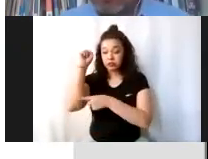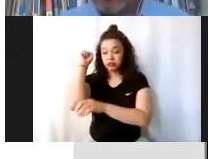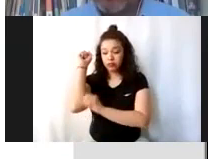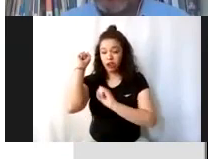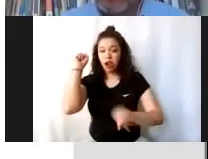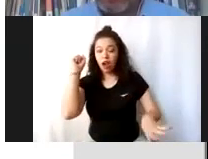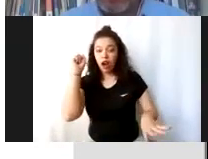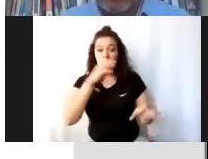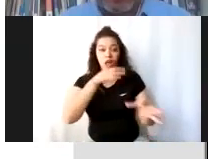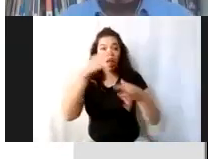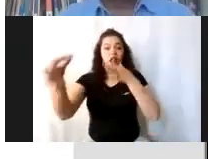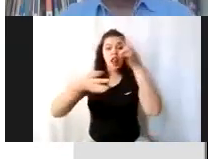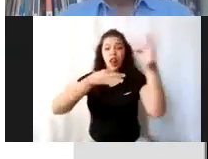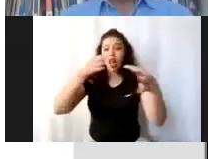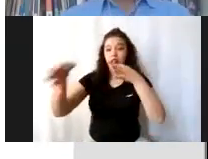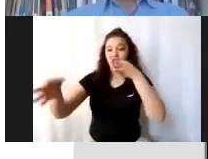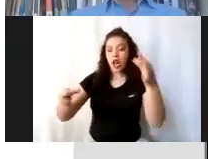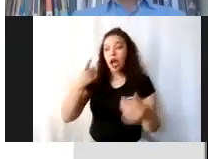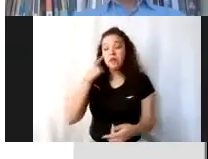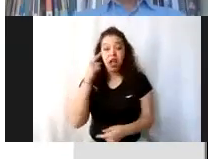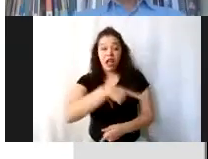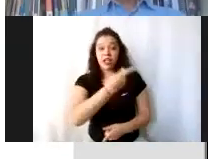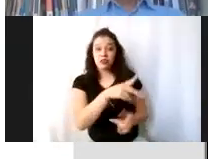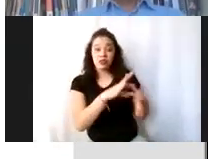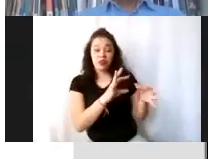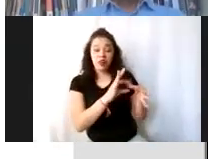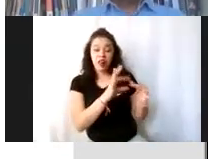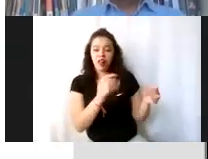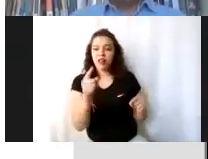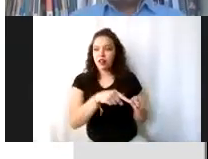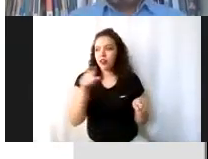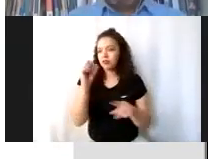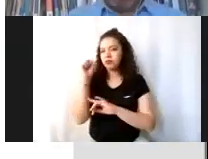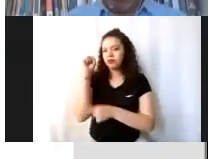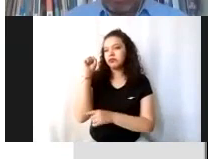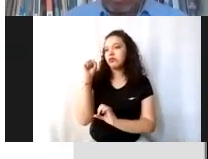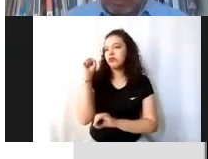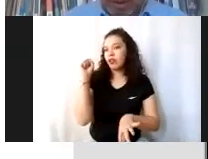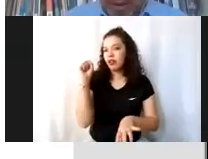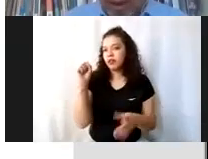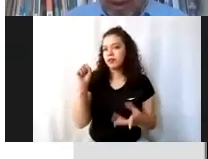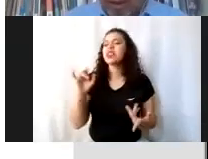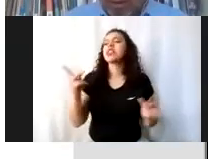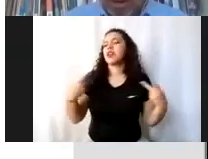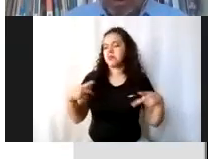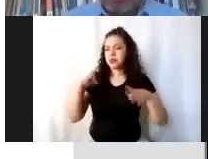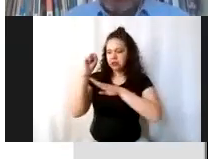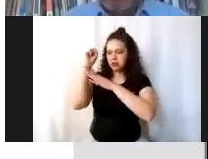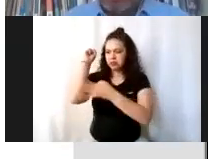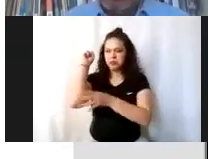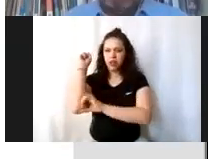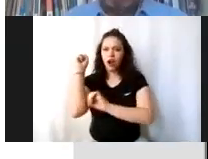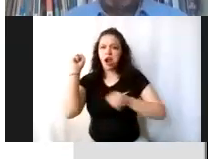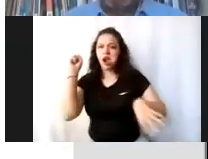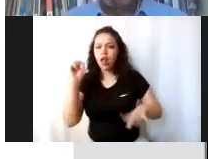conocer. Esto es, una persona podría decidir abortar, ok. Ya, la persona decidió abortar.